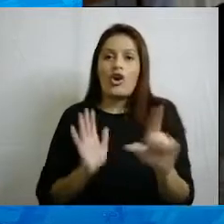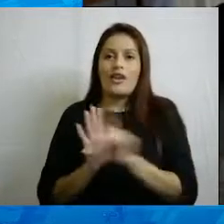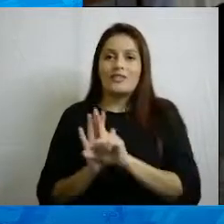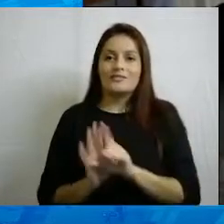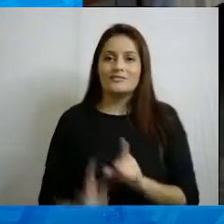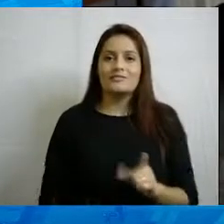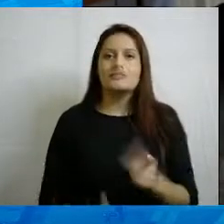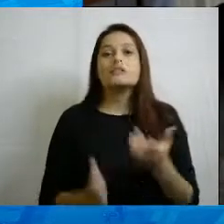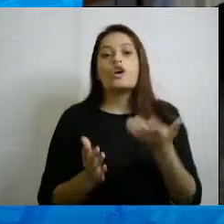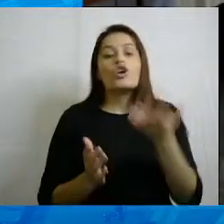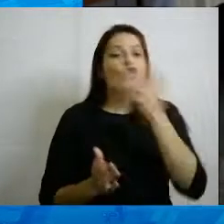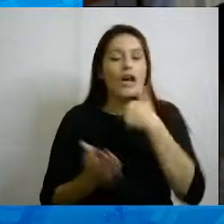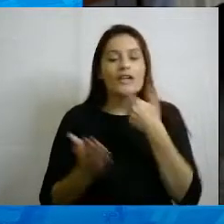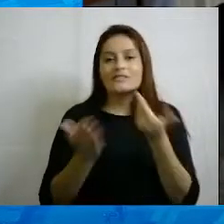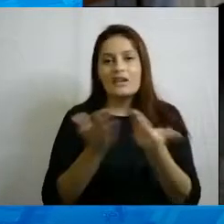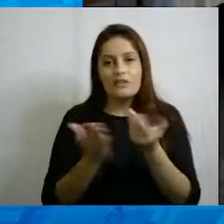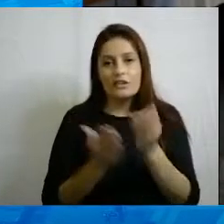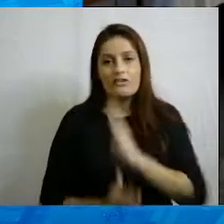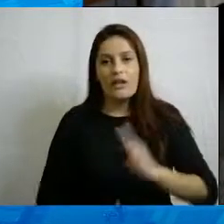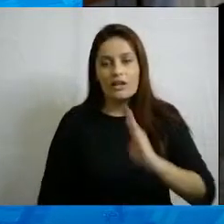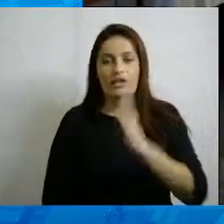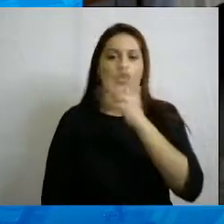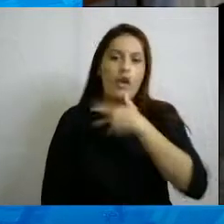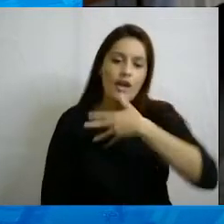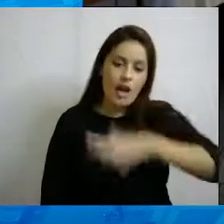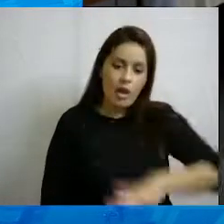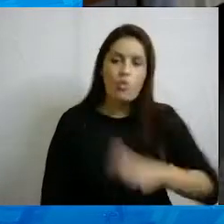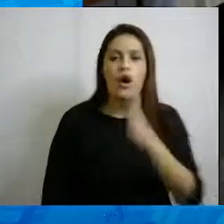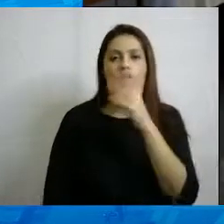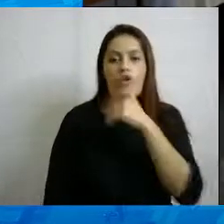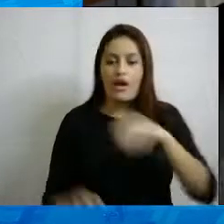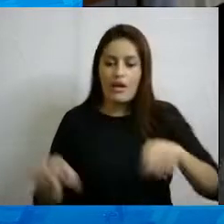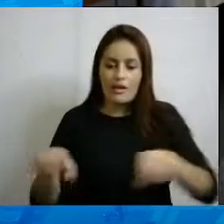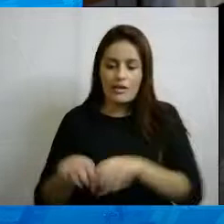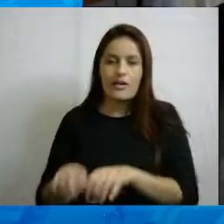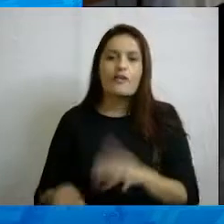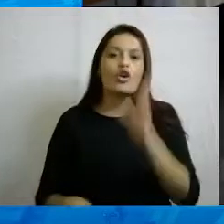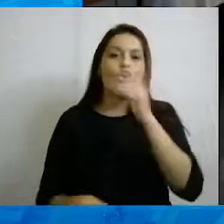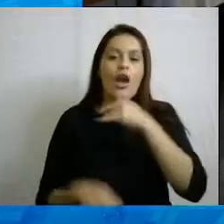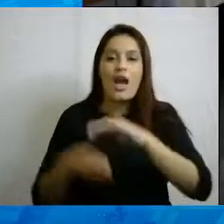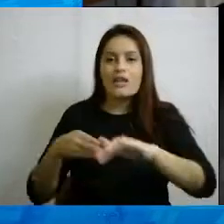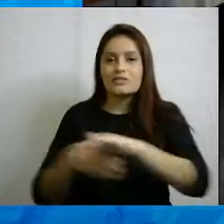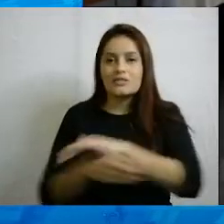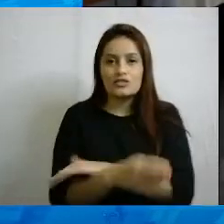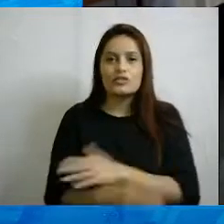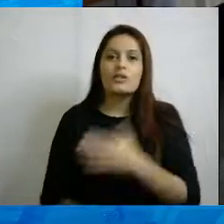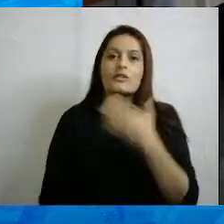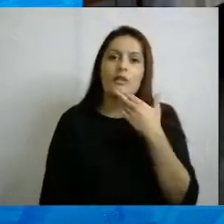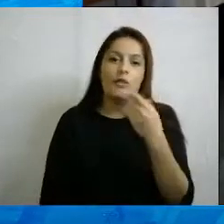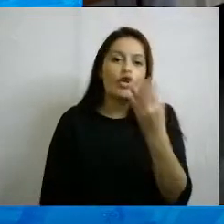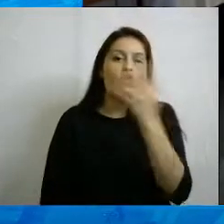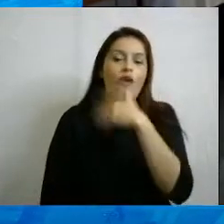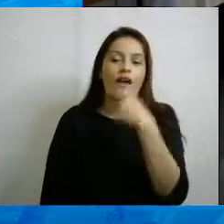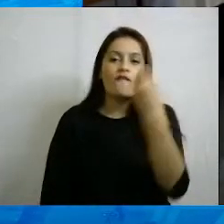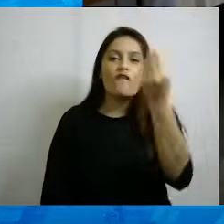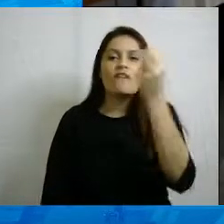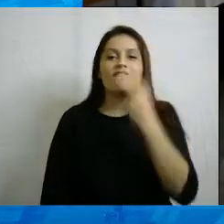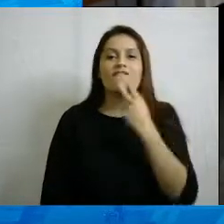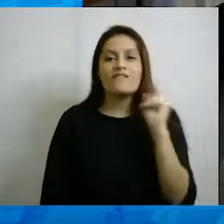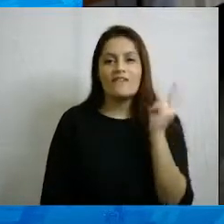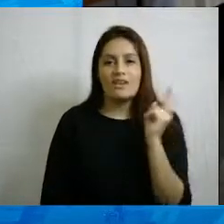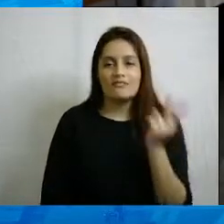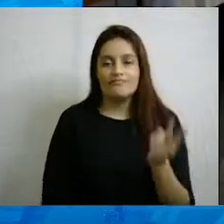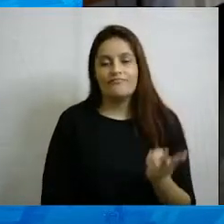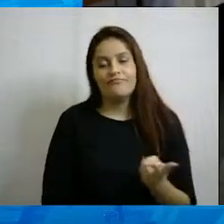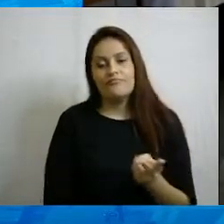falta de servicios básicos, de agua, de alcantarillado, de electricidad, de acceso y de bienestar finalmente. No es algo